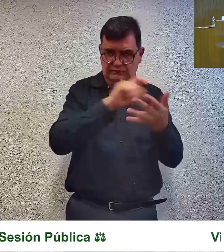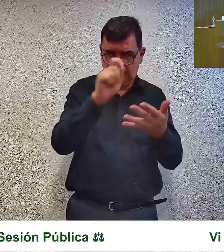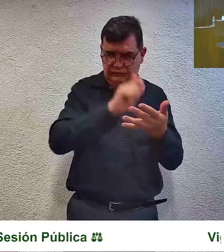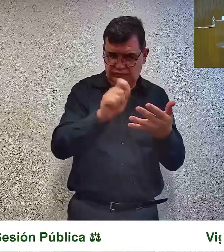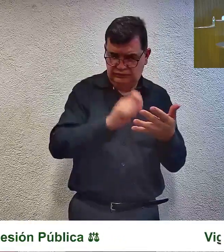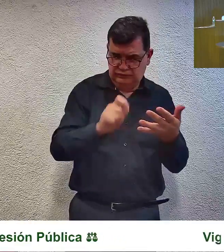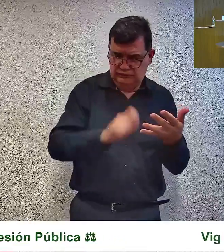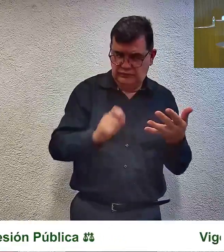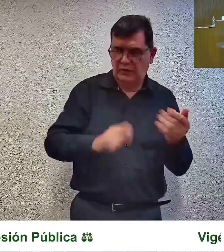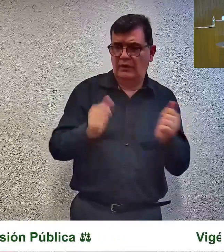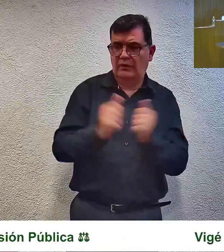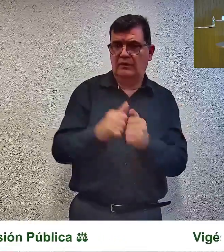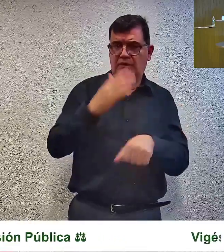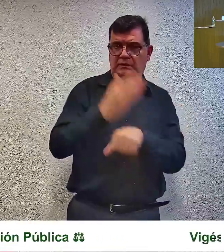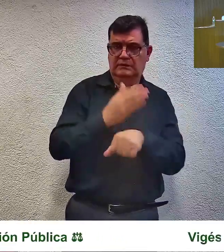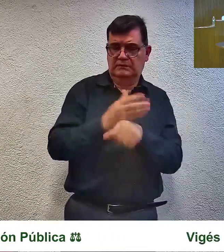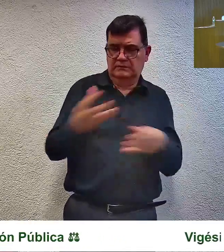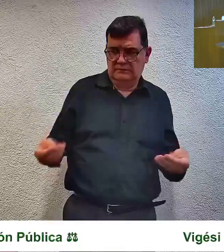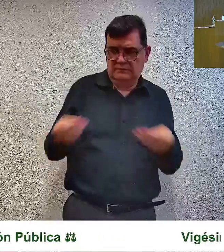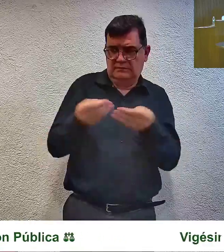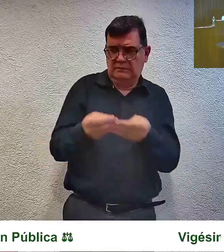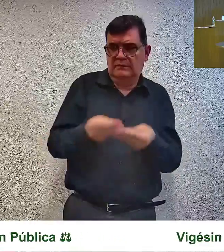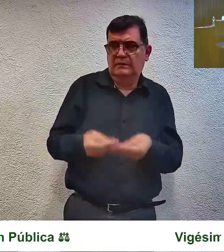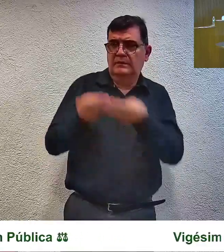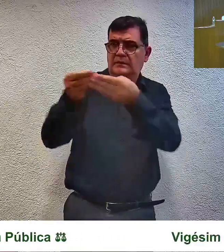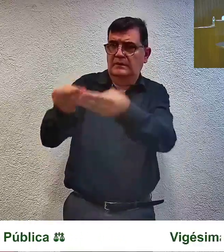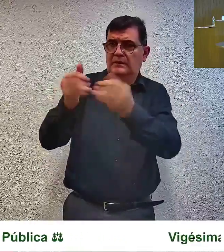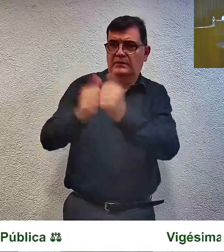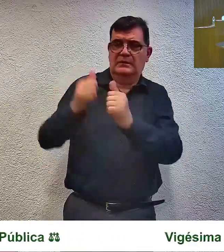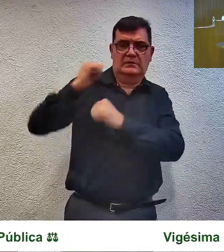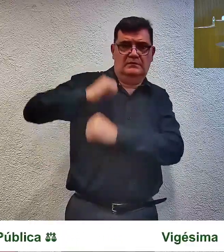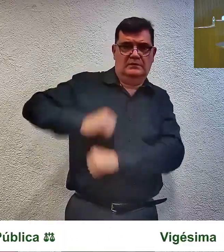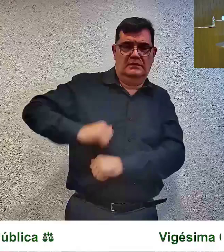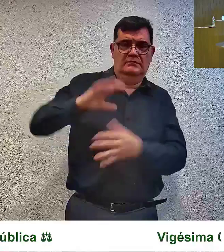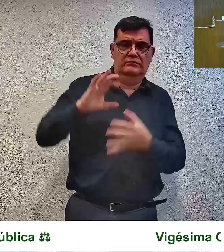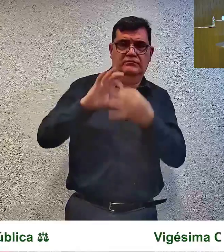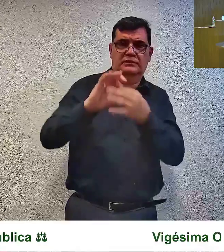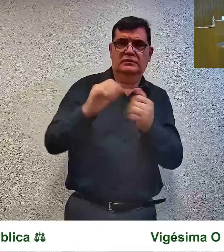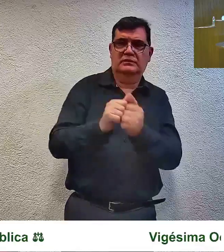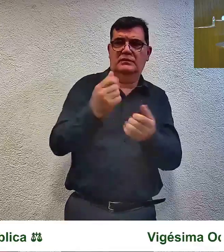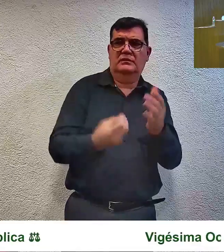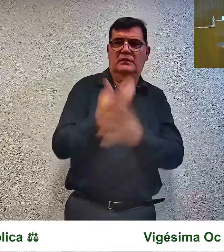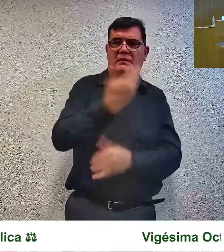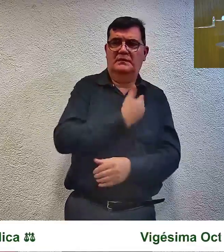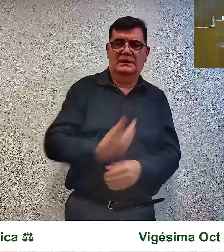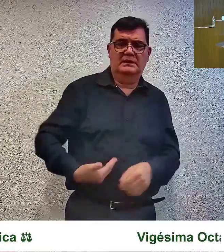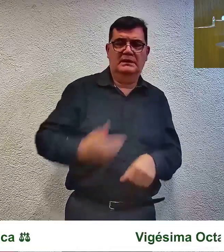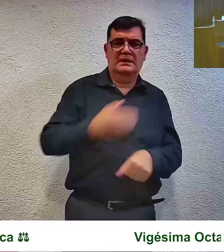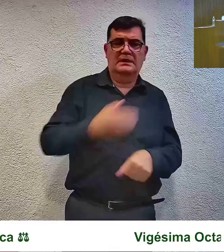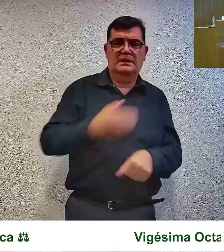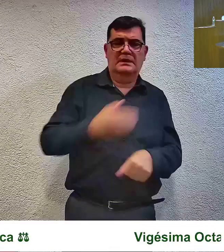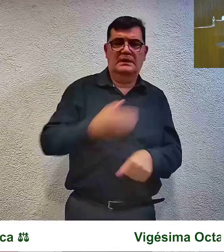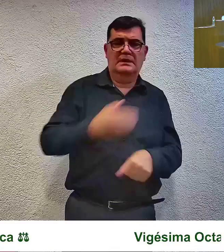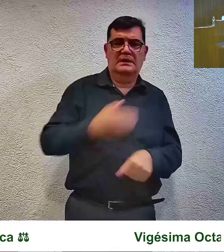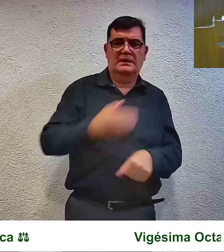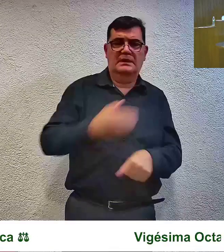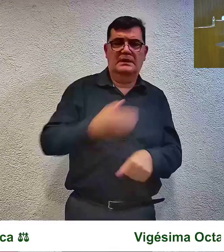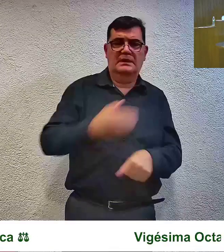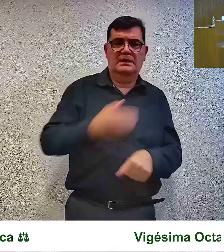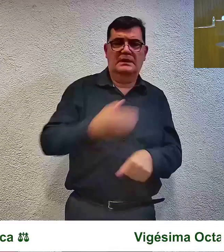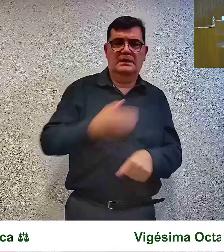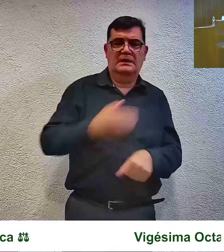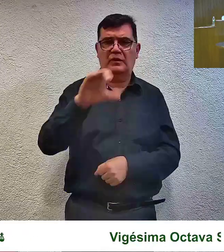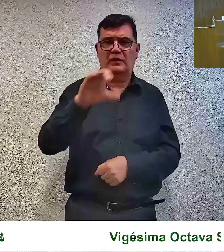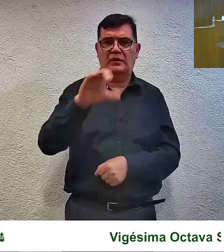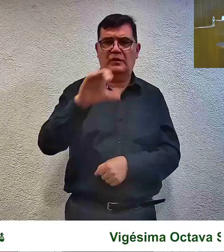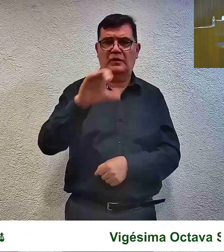con el extracto de la sentencia, fueron puestos a disposición de la autoridad vinculada actual presidente municipal de Metlatón Guerrero, quien los